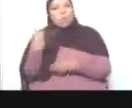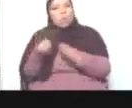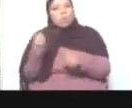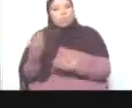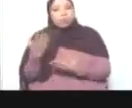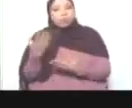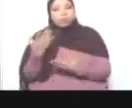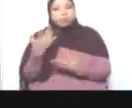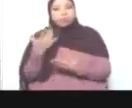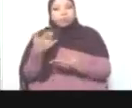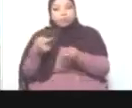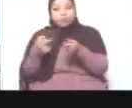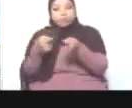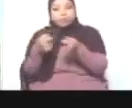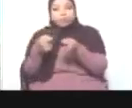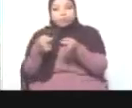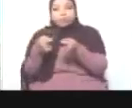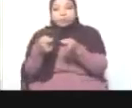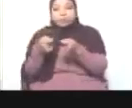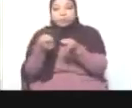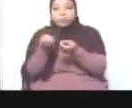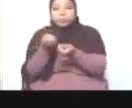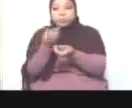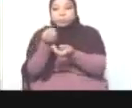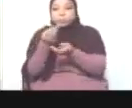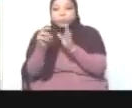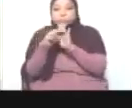Por medio de una...